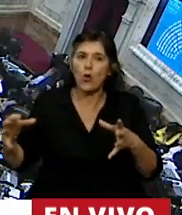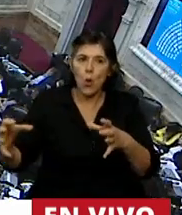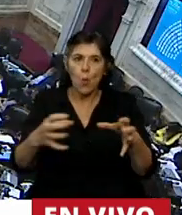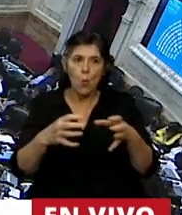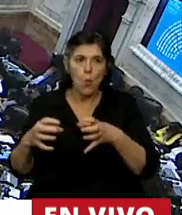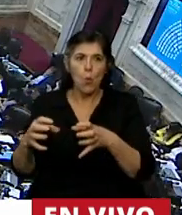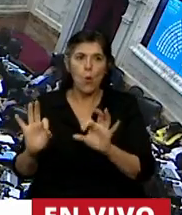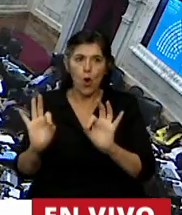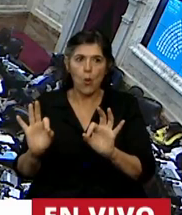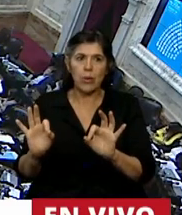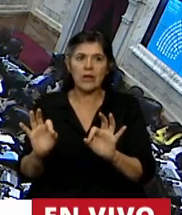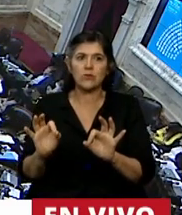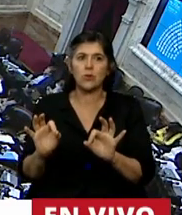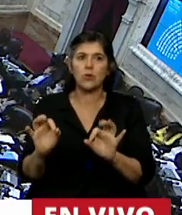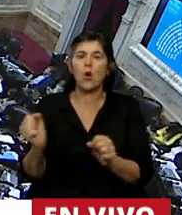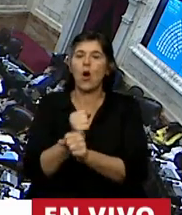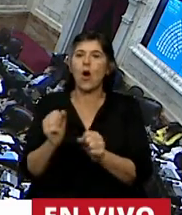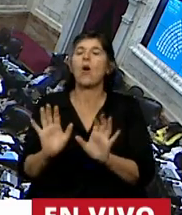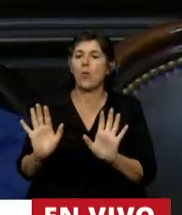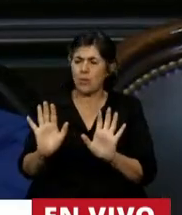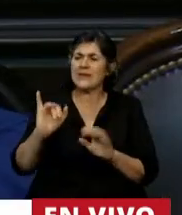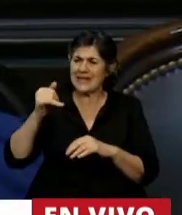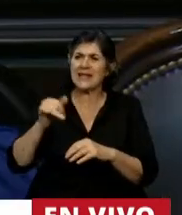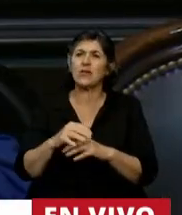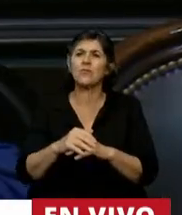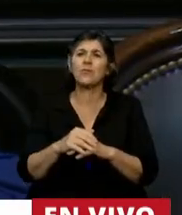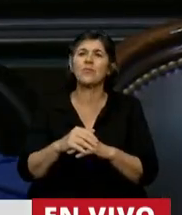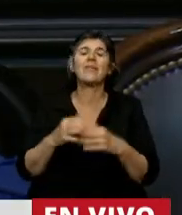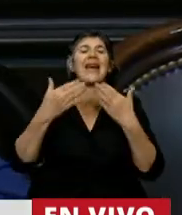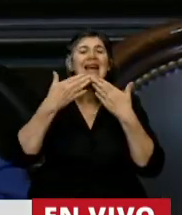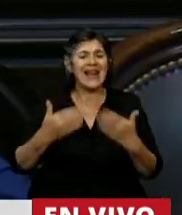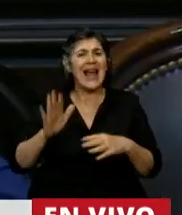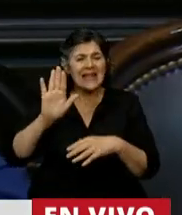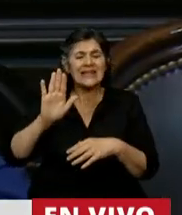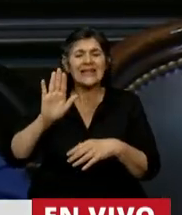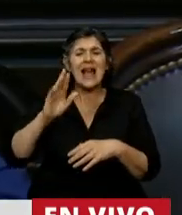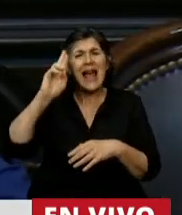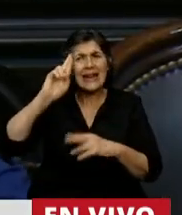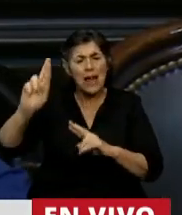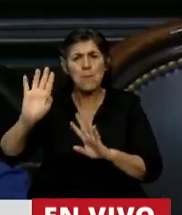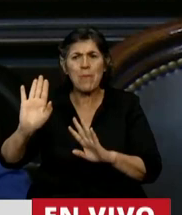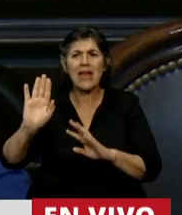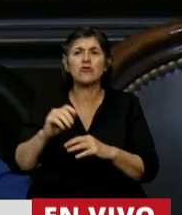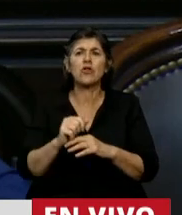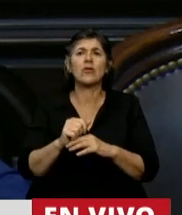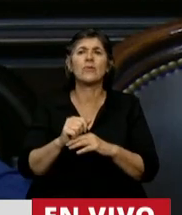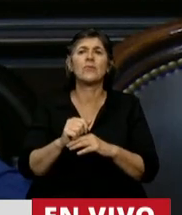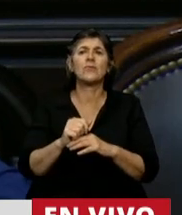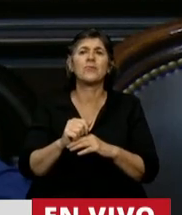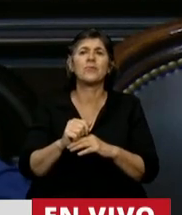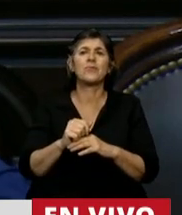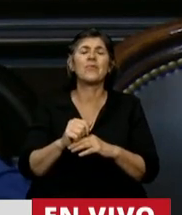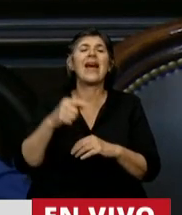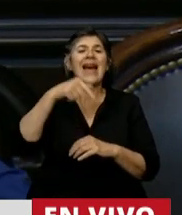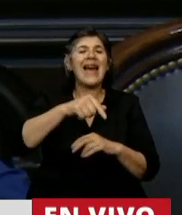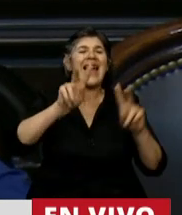Diputado Manzi. Gracias, señor presidente. Mire, con todo respeto, antes de pasar a hablar del tema